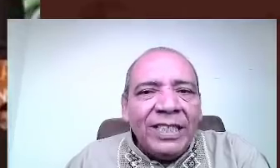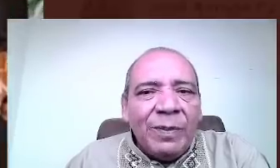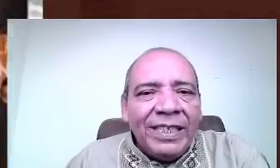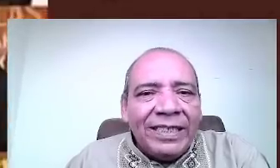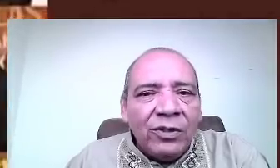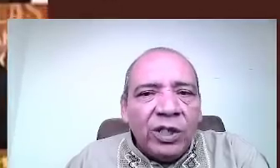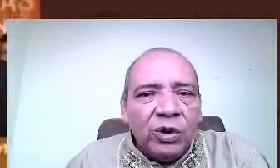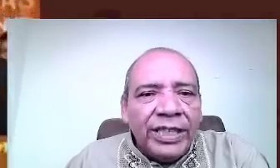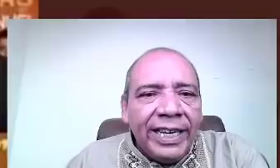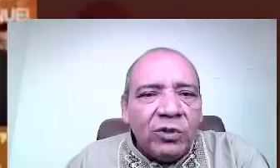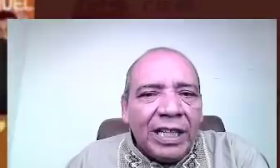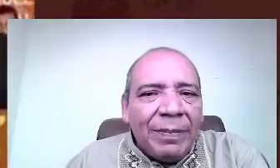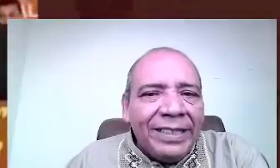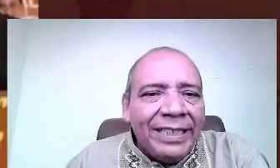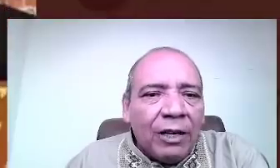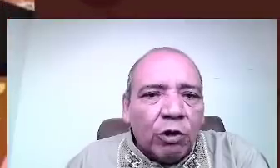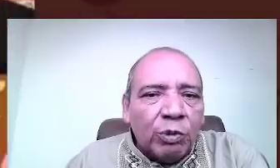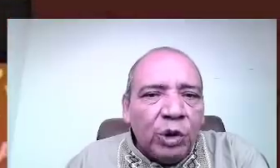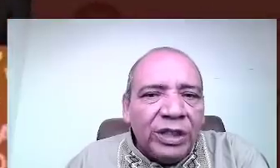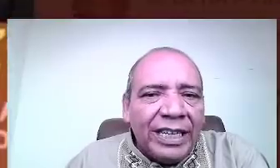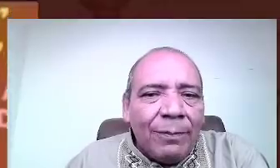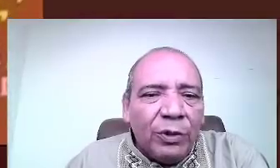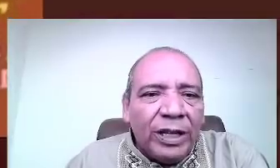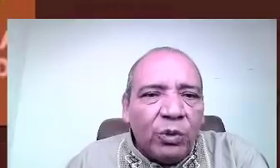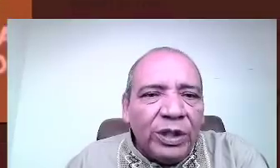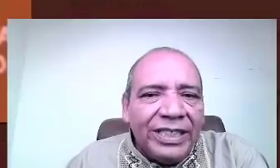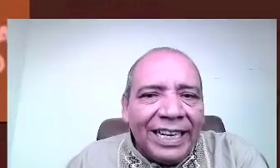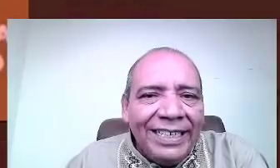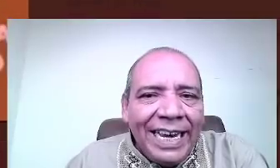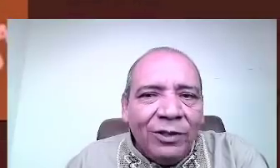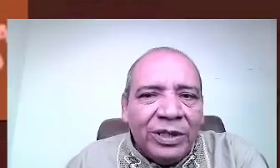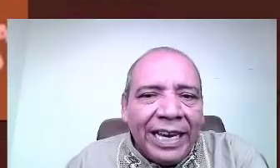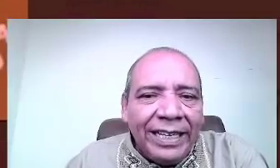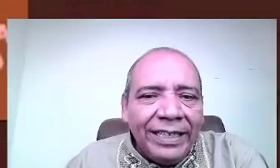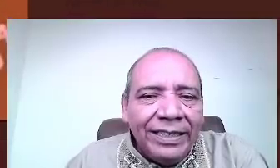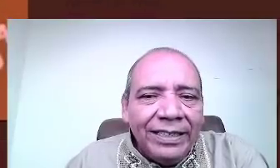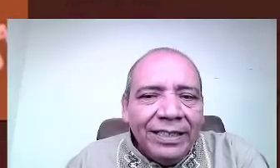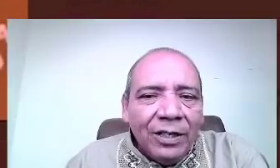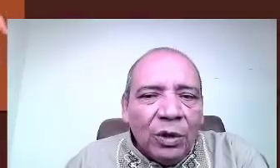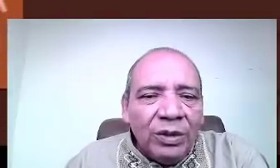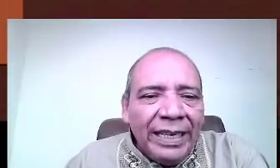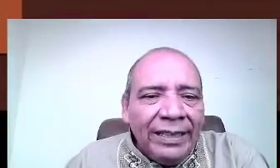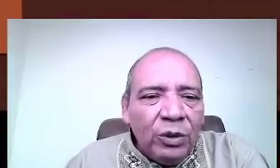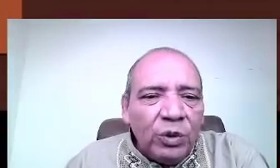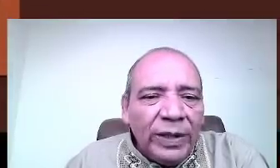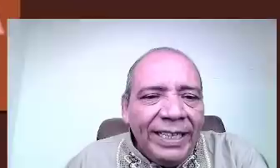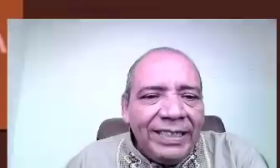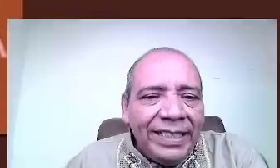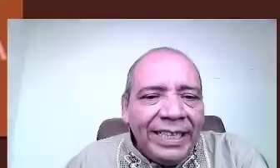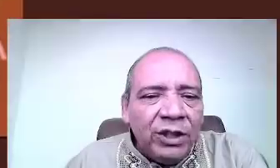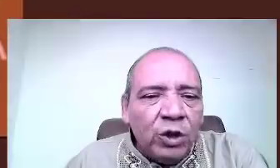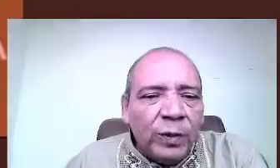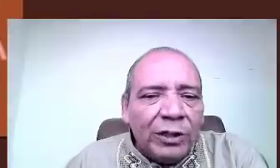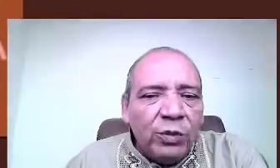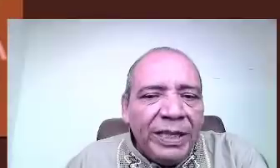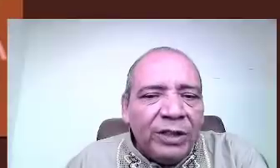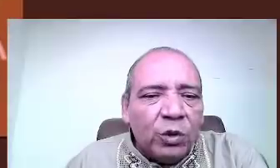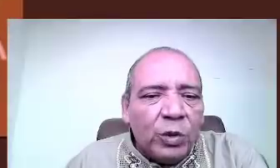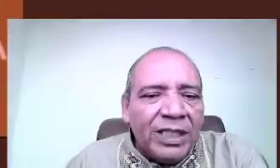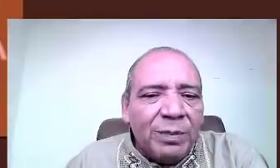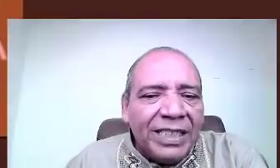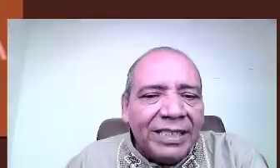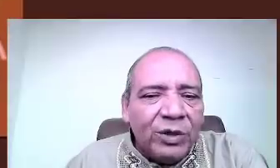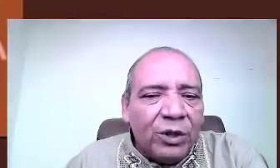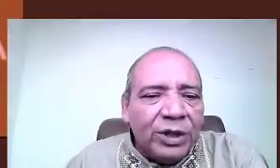Ministros, jueces, magistrados y consejeros, la madre de la corrupción está en el Poder Judicial. Y ahí los tiene. Contentos, felices. Estos falsos